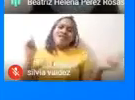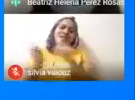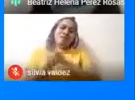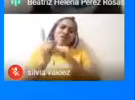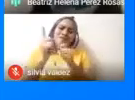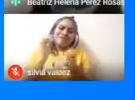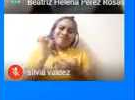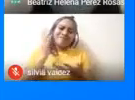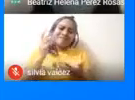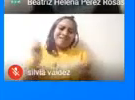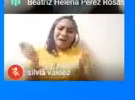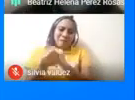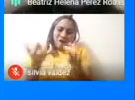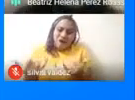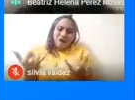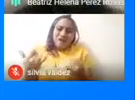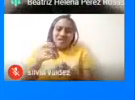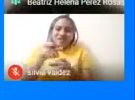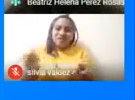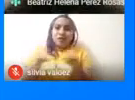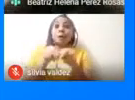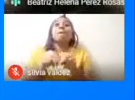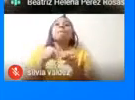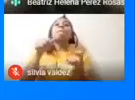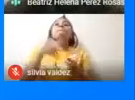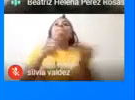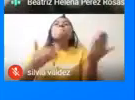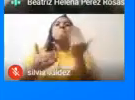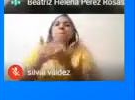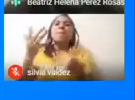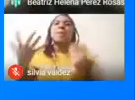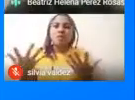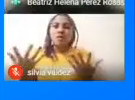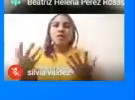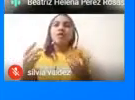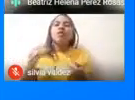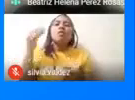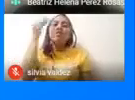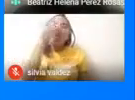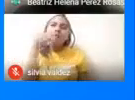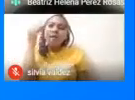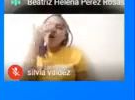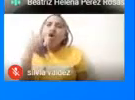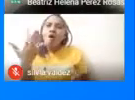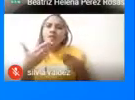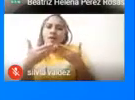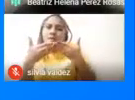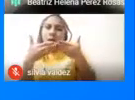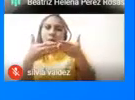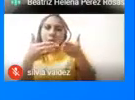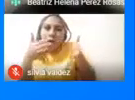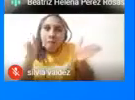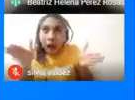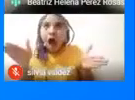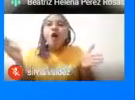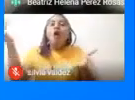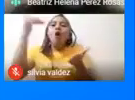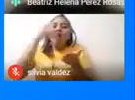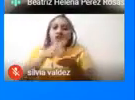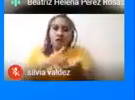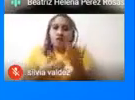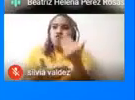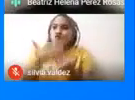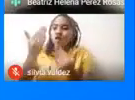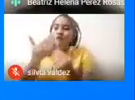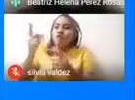De alguna manera, se van a empezar a dar unos pilotos de cómo podemos reabrir y en nuevos